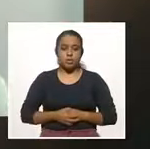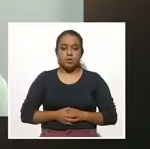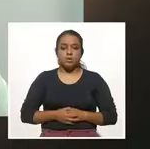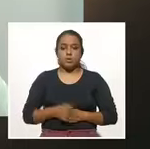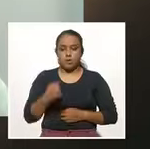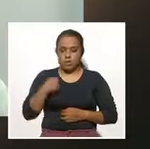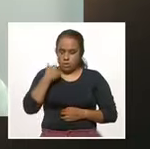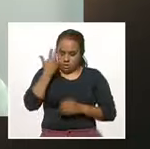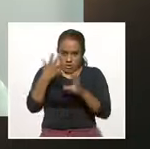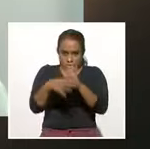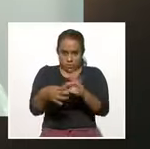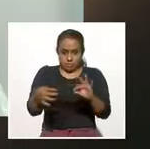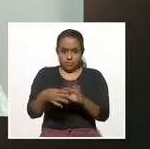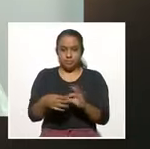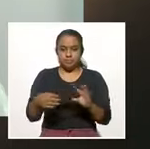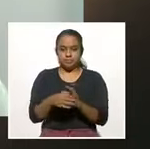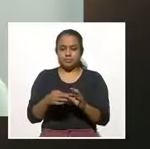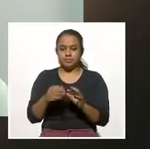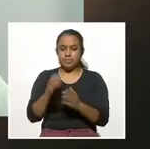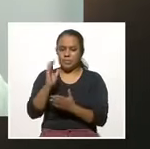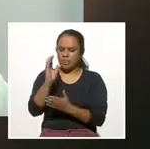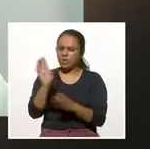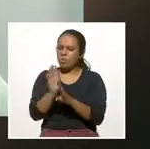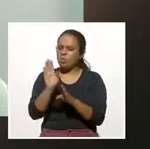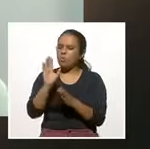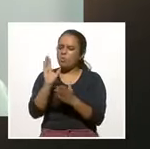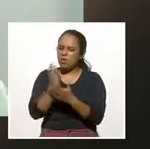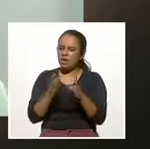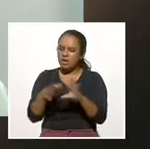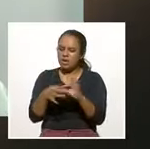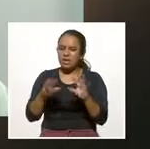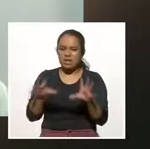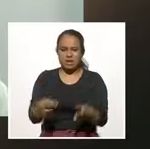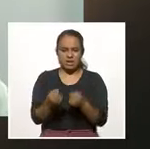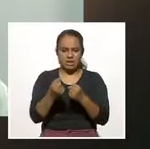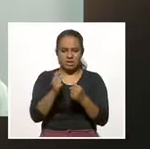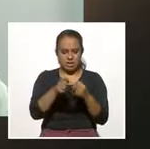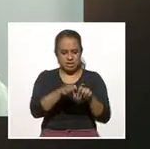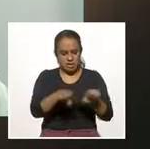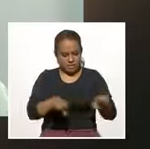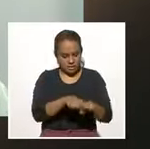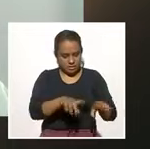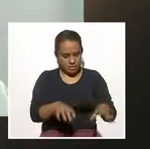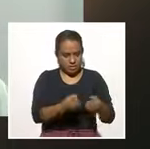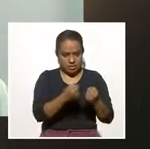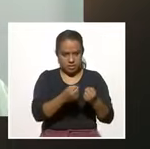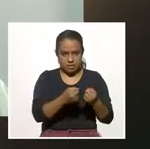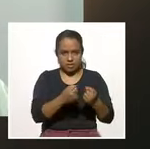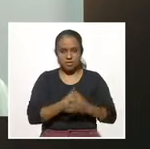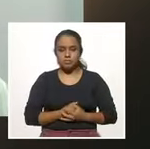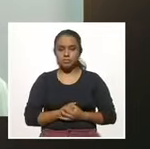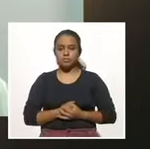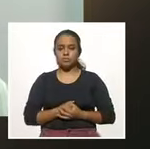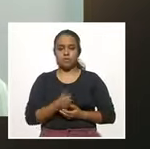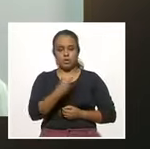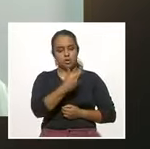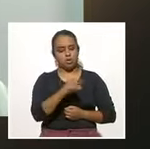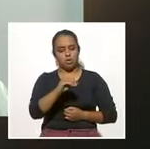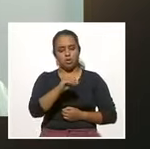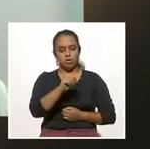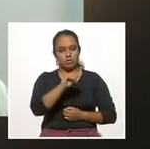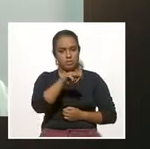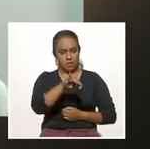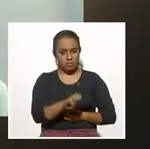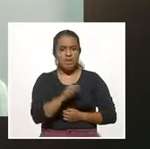Quisiera compartir con ustedes nuestro capítulo de rescate, que es hablando de nuestro equipo de rescate, que es un Go Team. Le llamamos Go Team, es un equipo